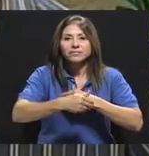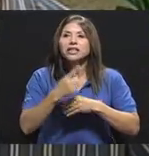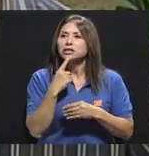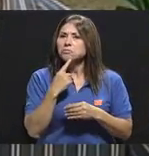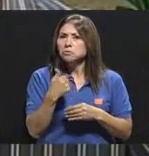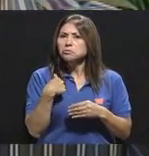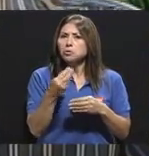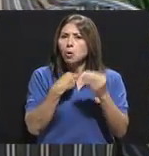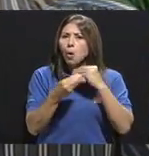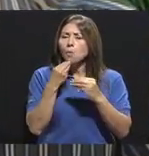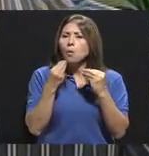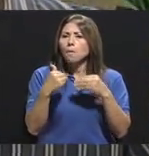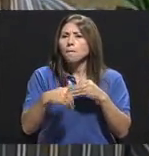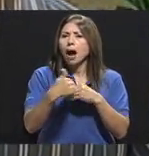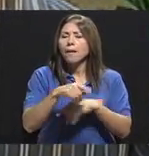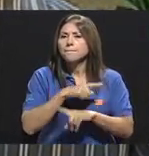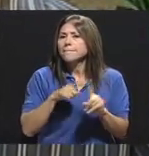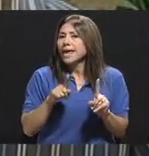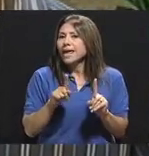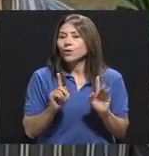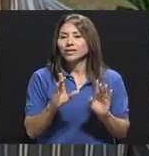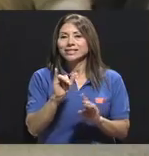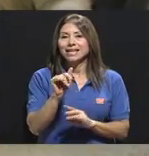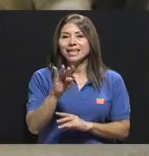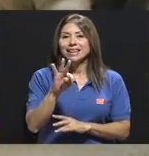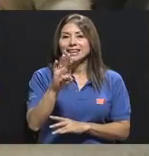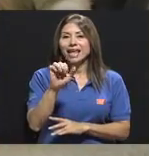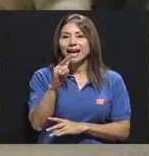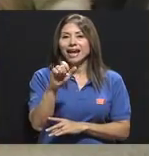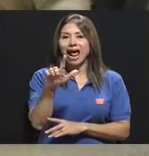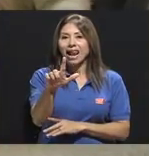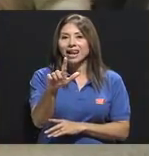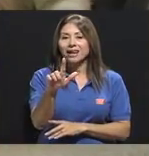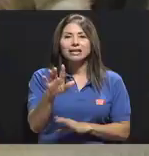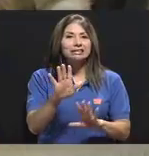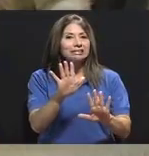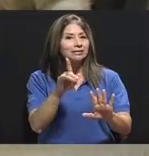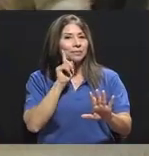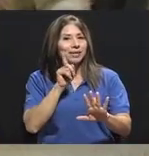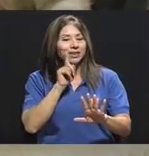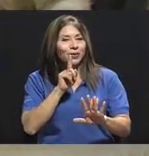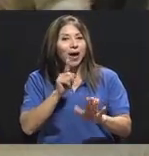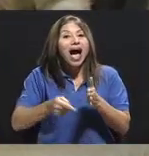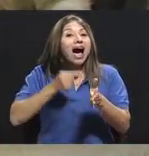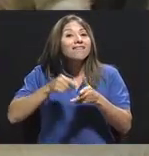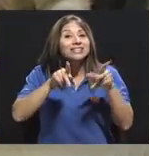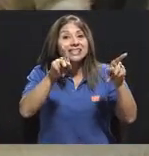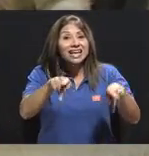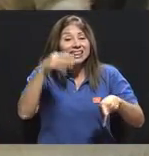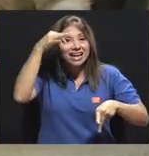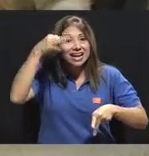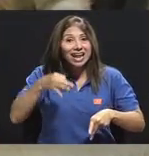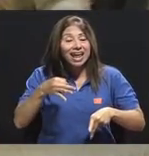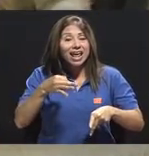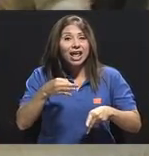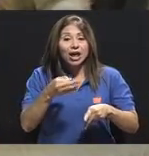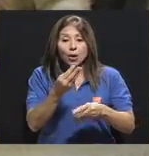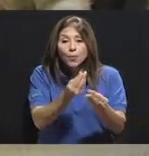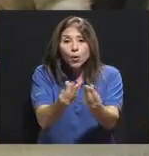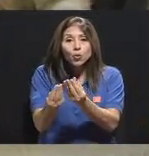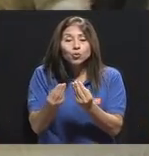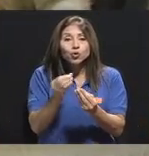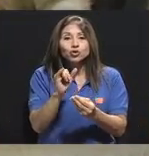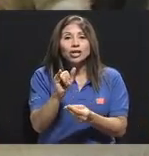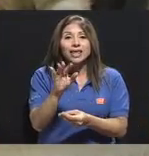integral Bueno aquí hay que aclarar un mito la gente a veces tiene la idea que los productos integrales no no tienen calorías